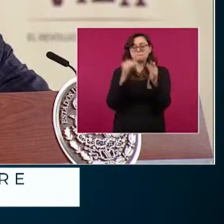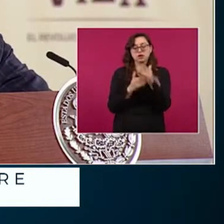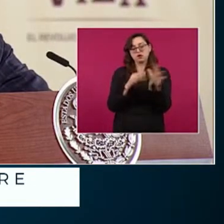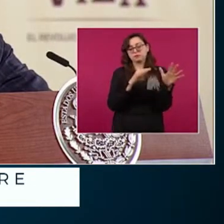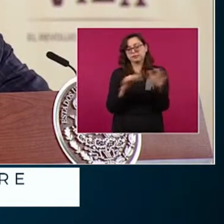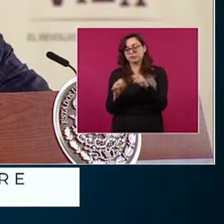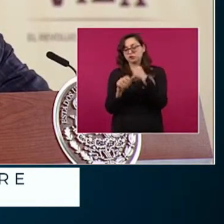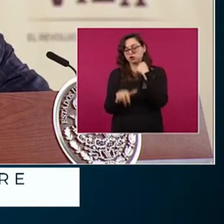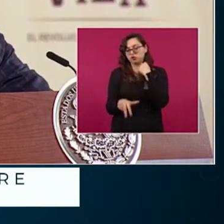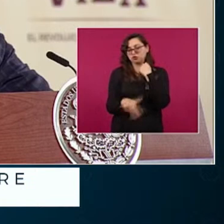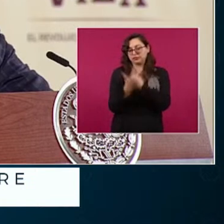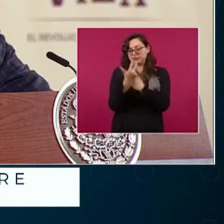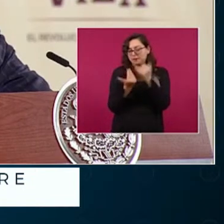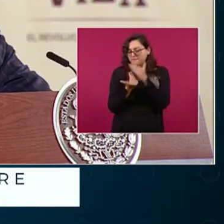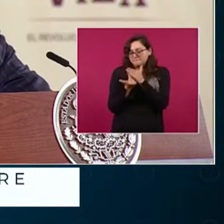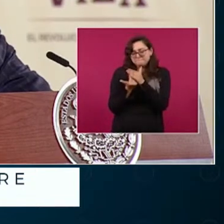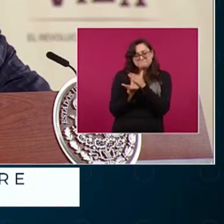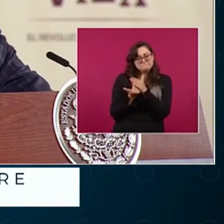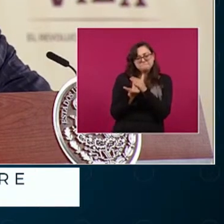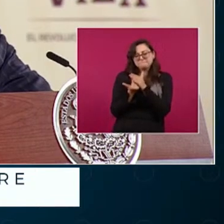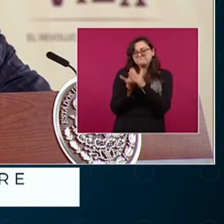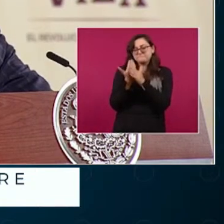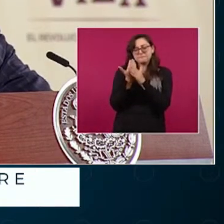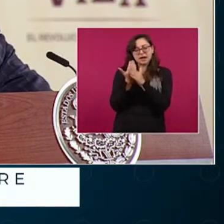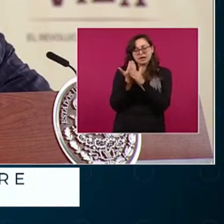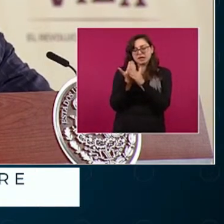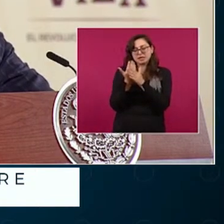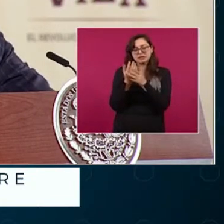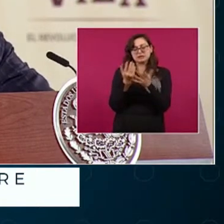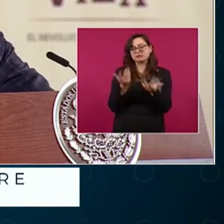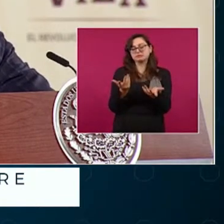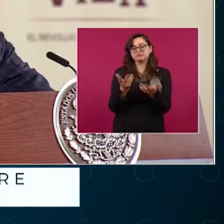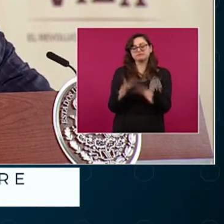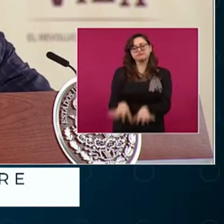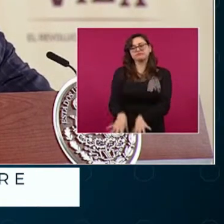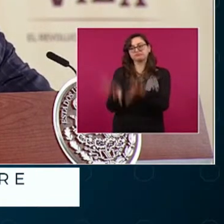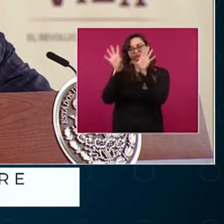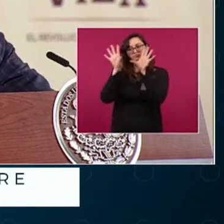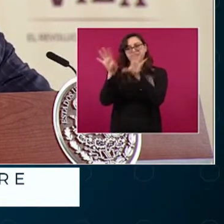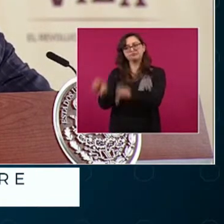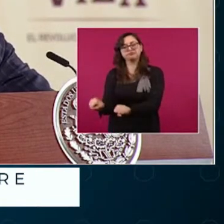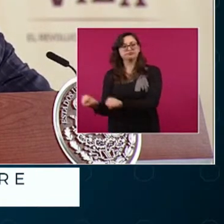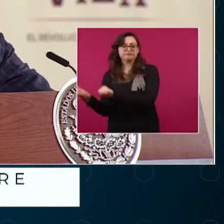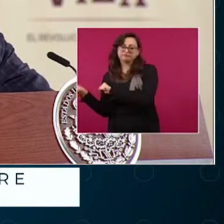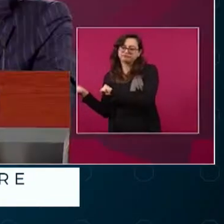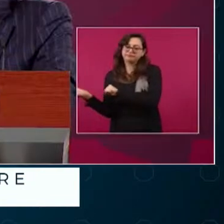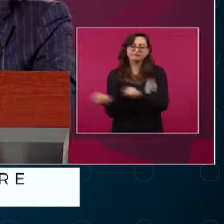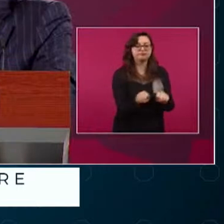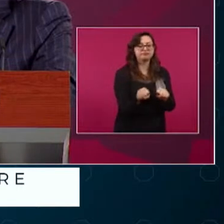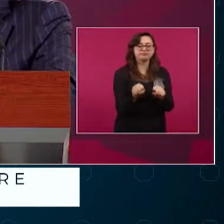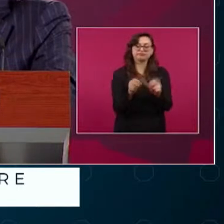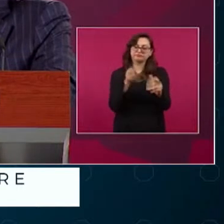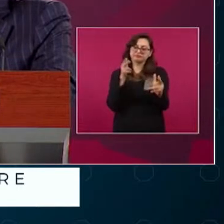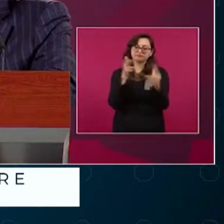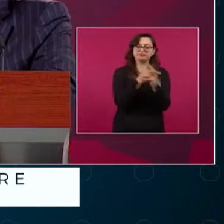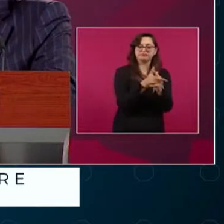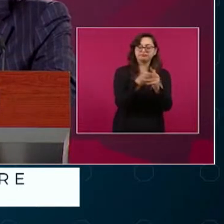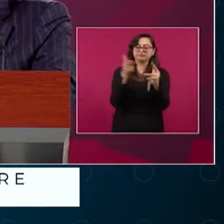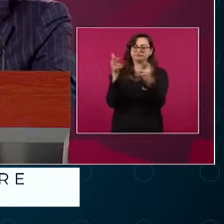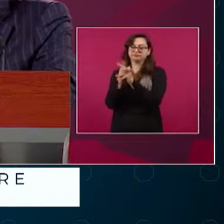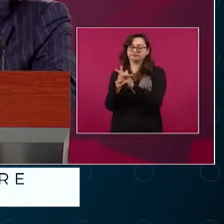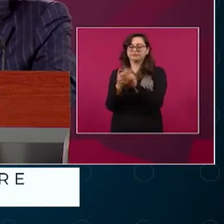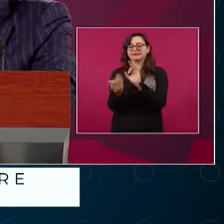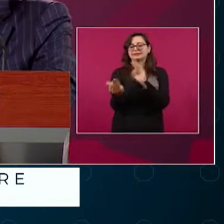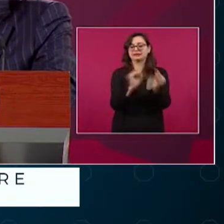Calderón, el ministro Arturo Saldívar buscó que se investigara a fondo el incendio de la guardería ABC, algo que no